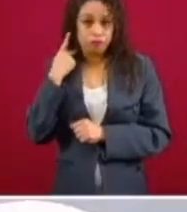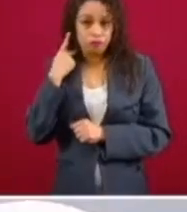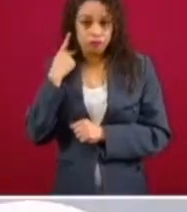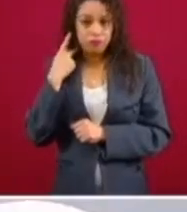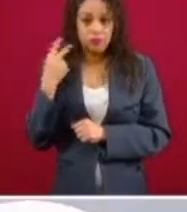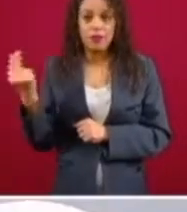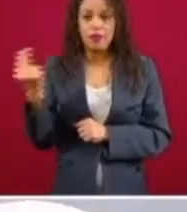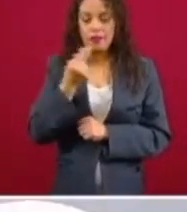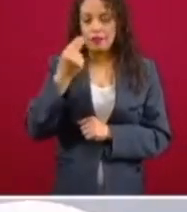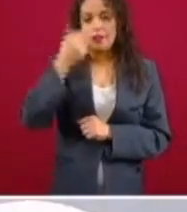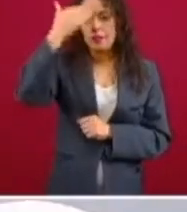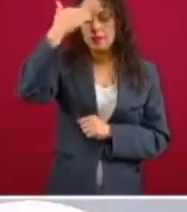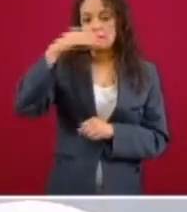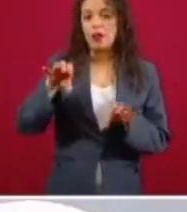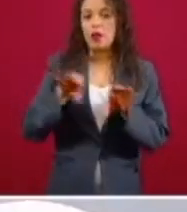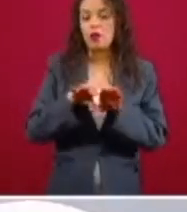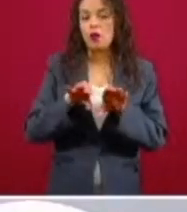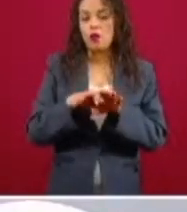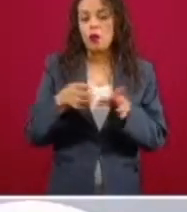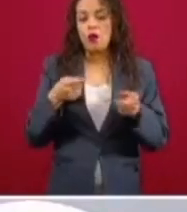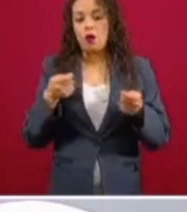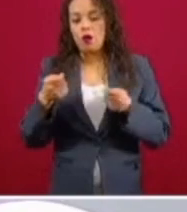autolimitarnos.